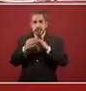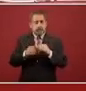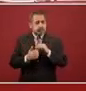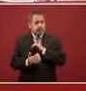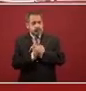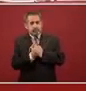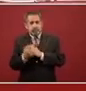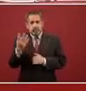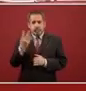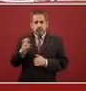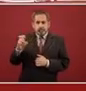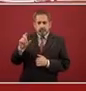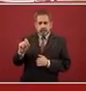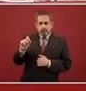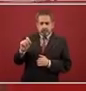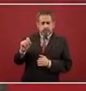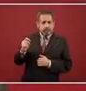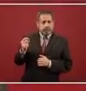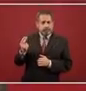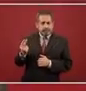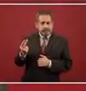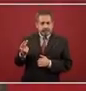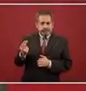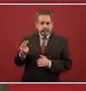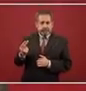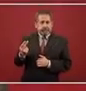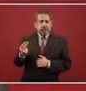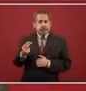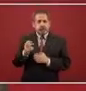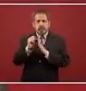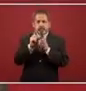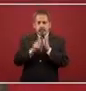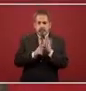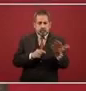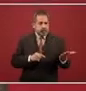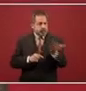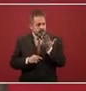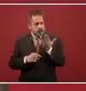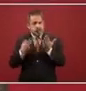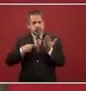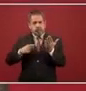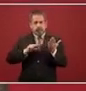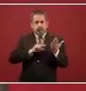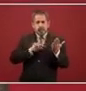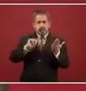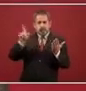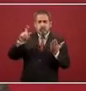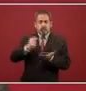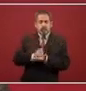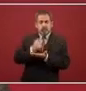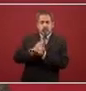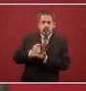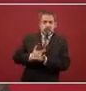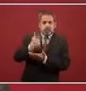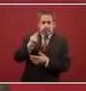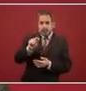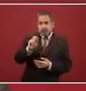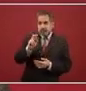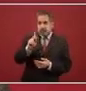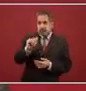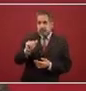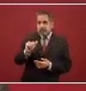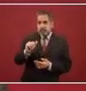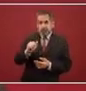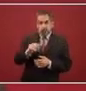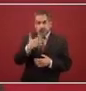recibido ya 425 solicitudes de personal especializado en terapia intensiva. Así de exitosa fue